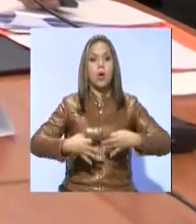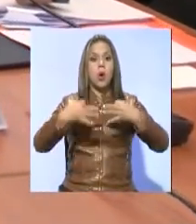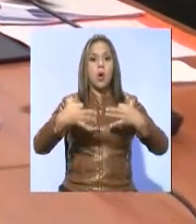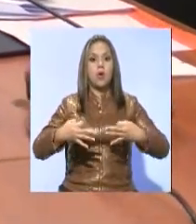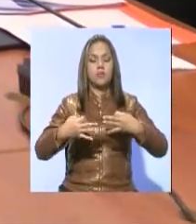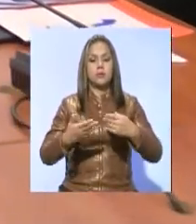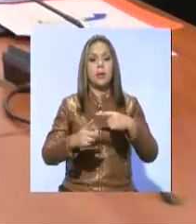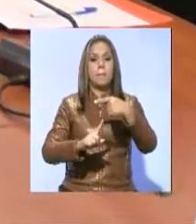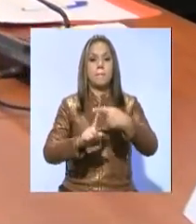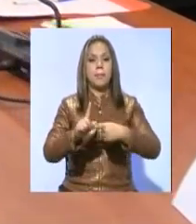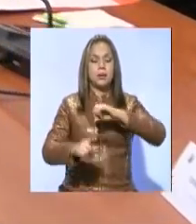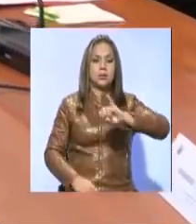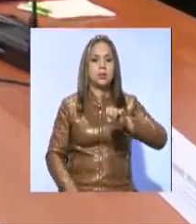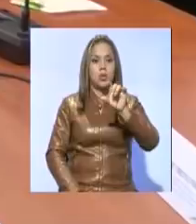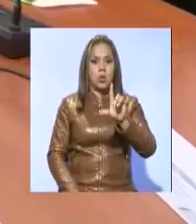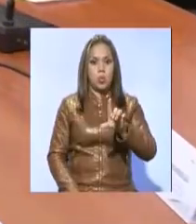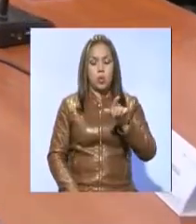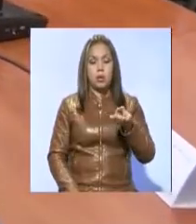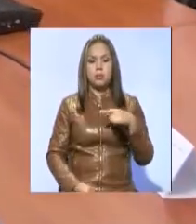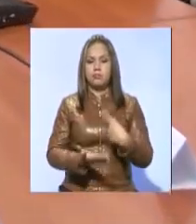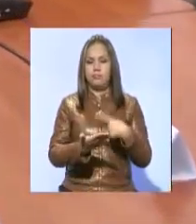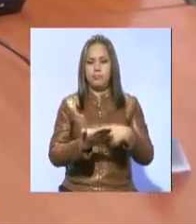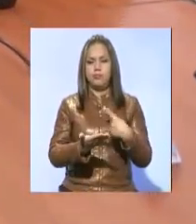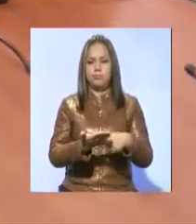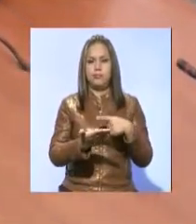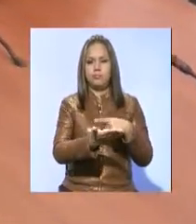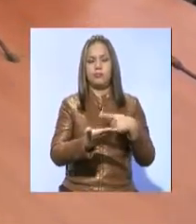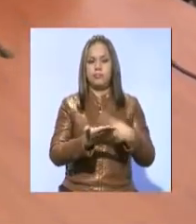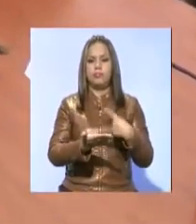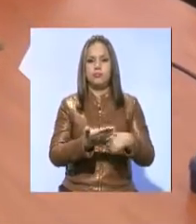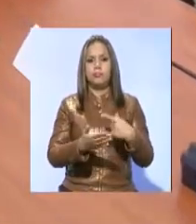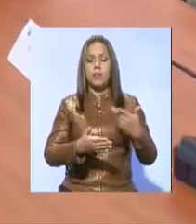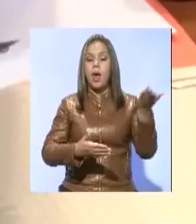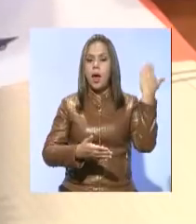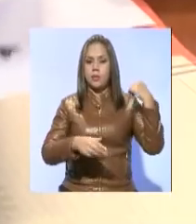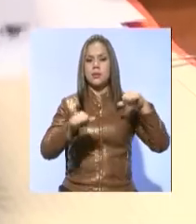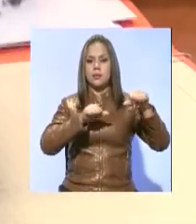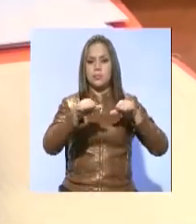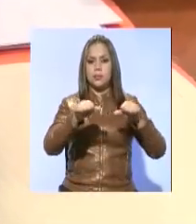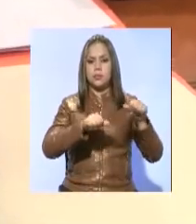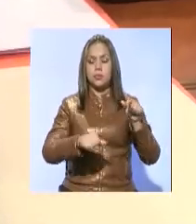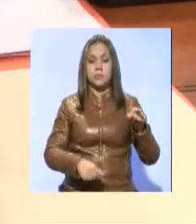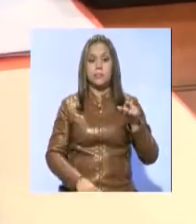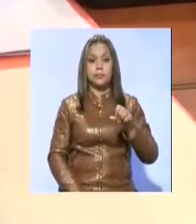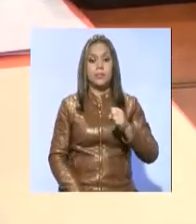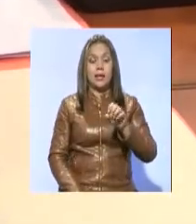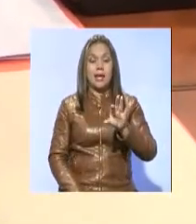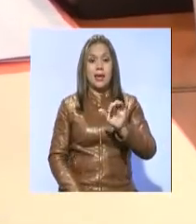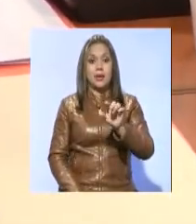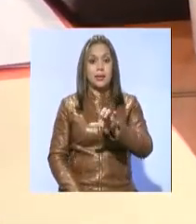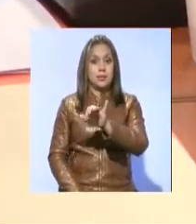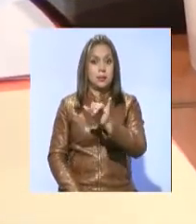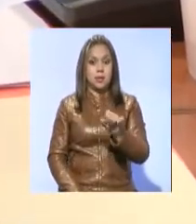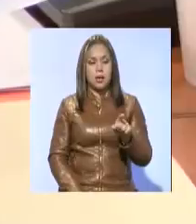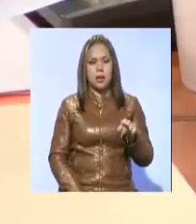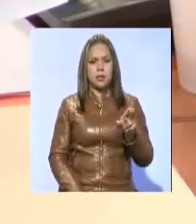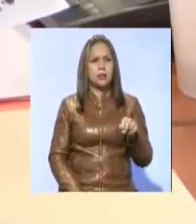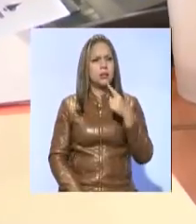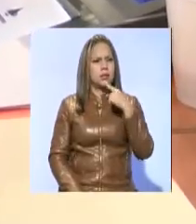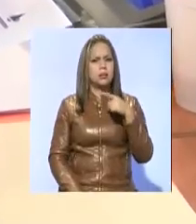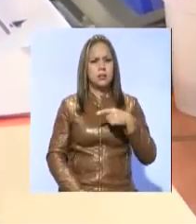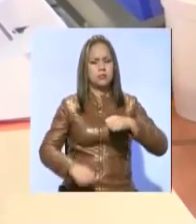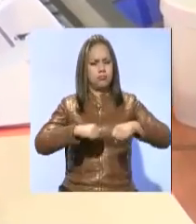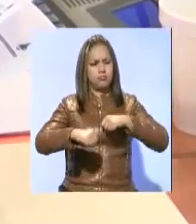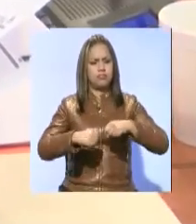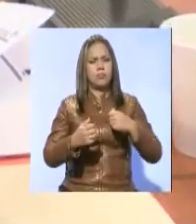mes de julio. Esta iniciativa fue ampliamente debatida por la administración anterior. Esta ley busca normar la aplicación de medidas para promover buenas prácticas